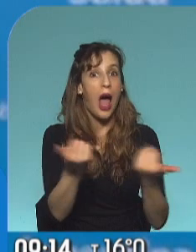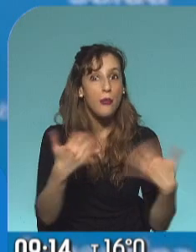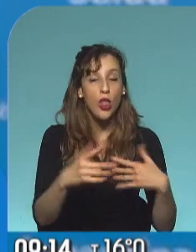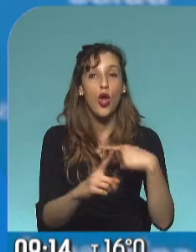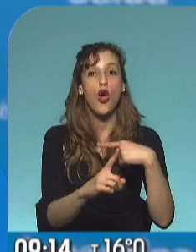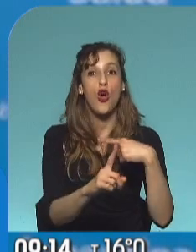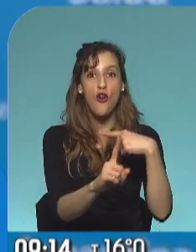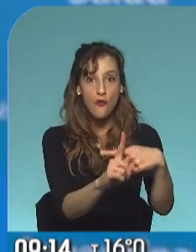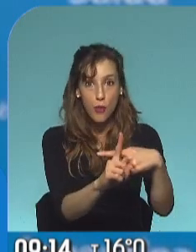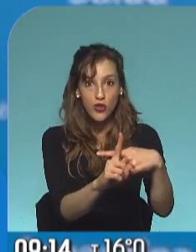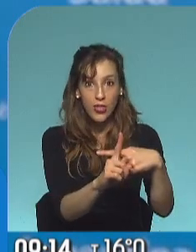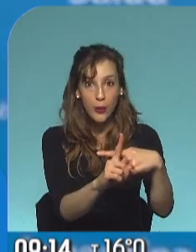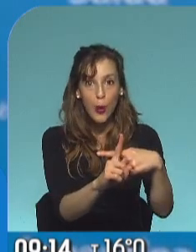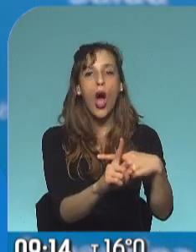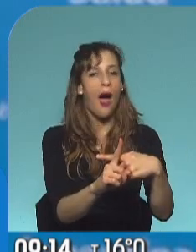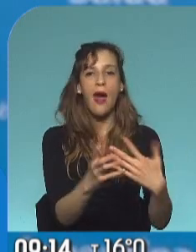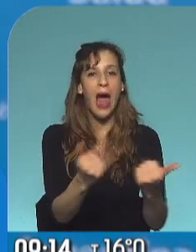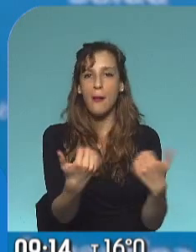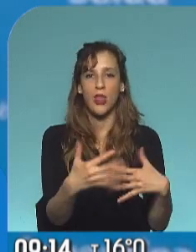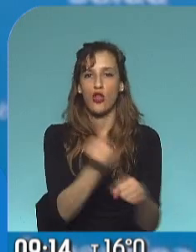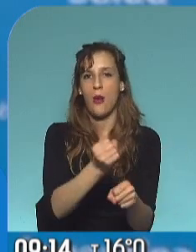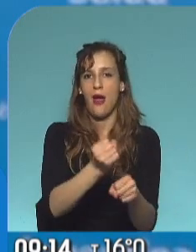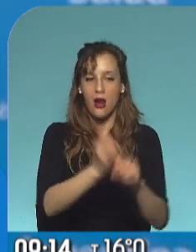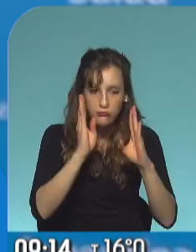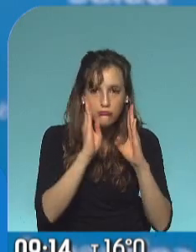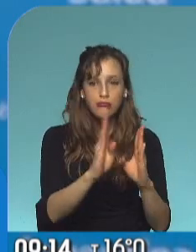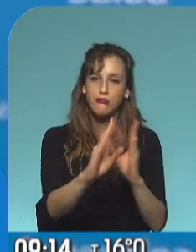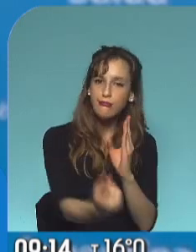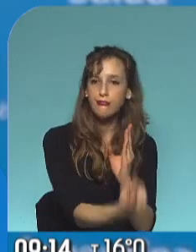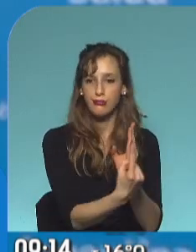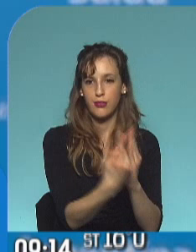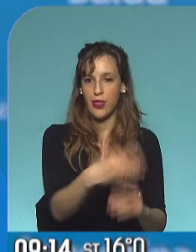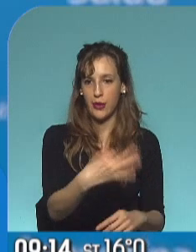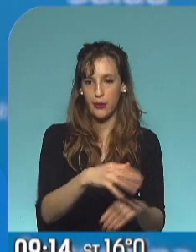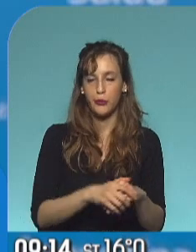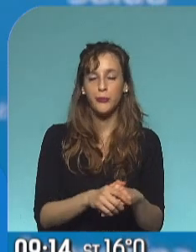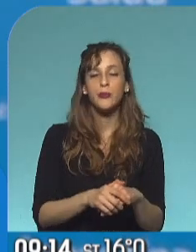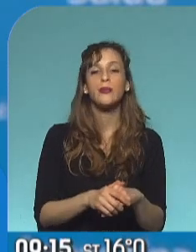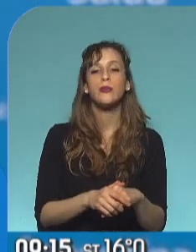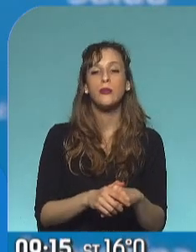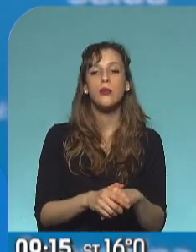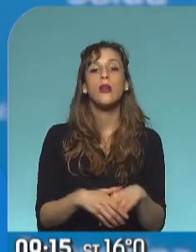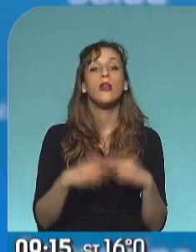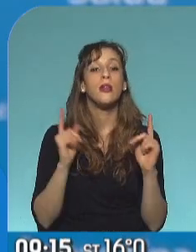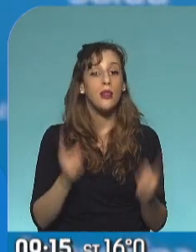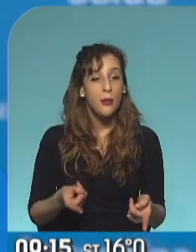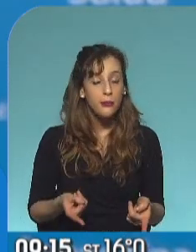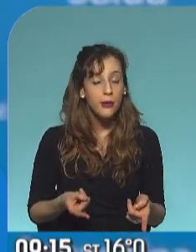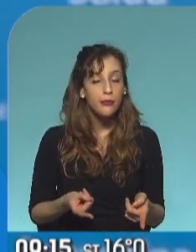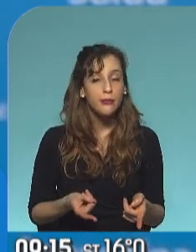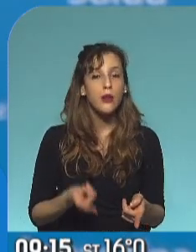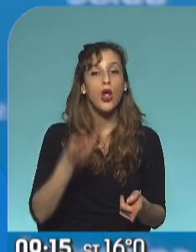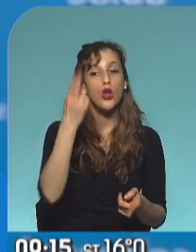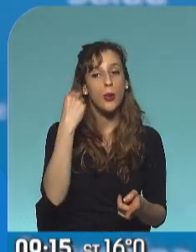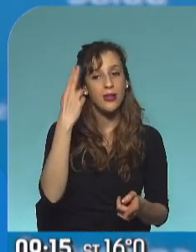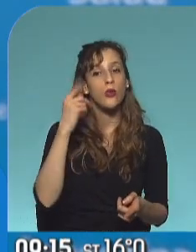implementar las mismas medidas que los casos que les hacen el diagnóstico por laboratorio entonces además como el 99